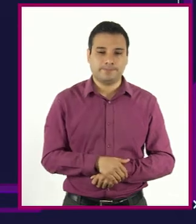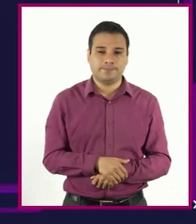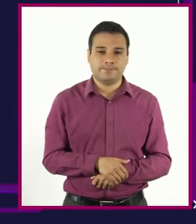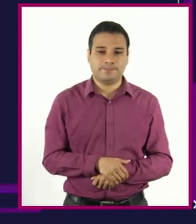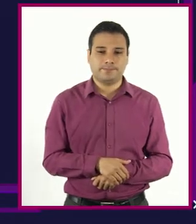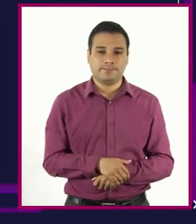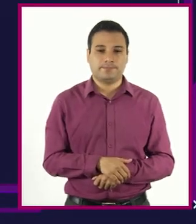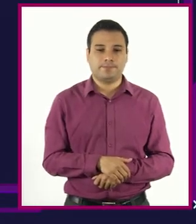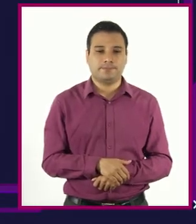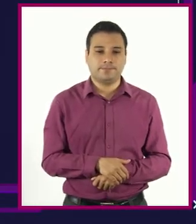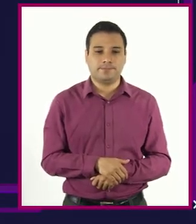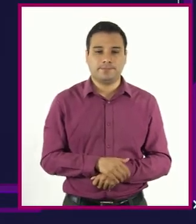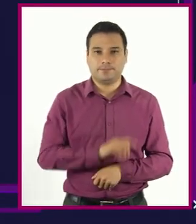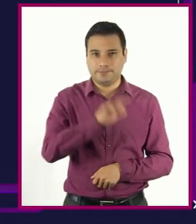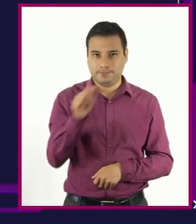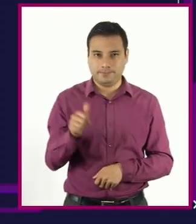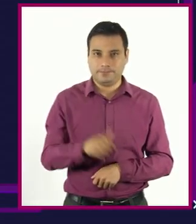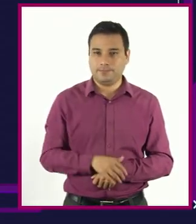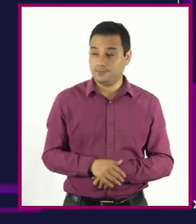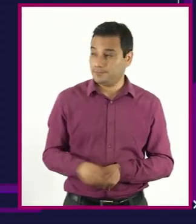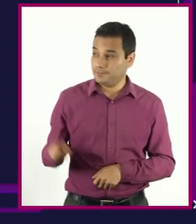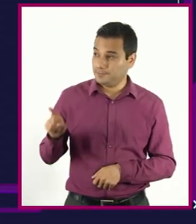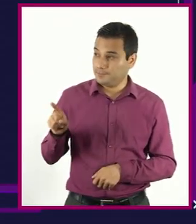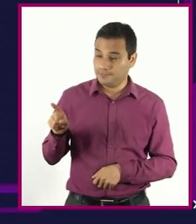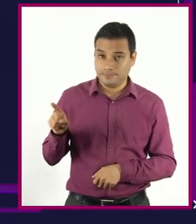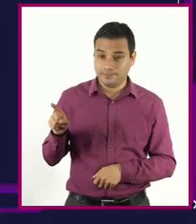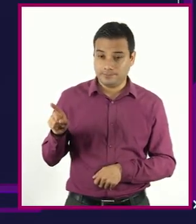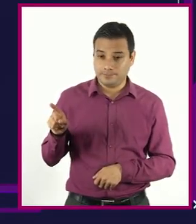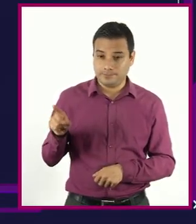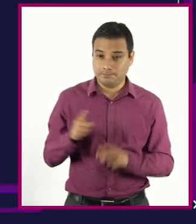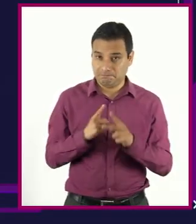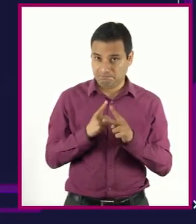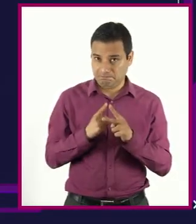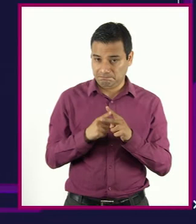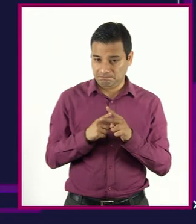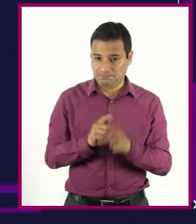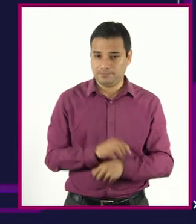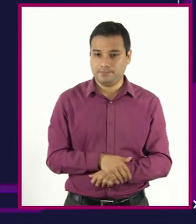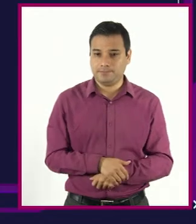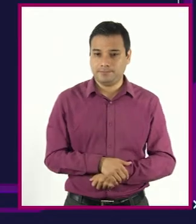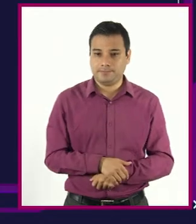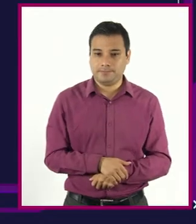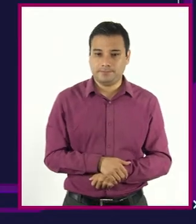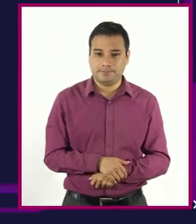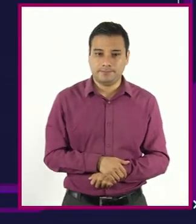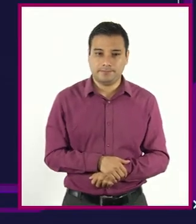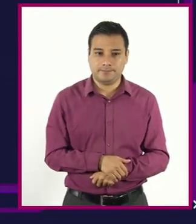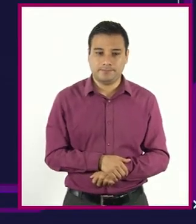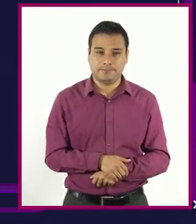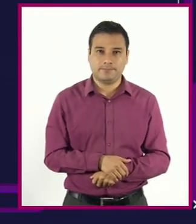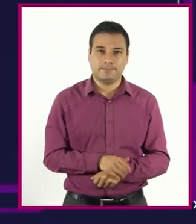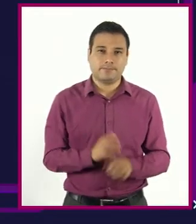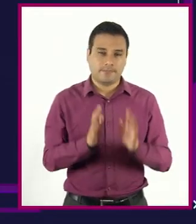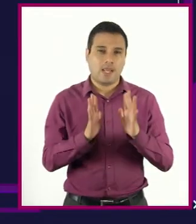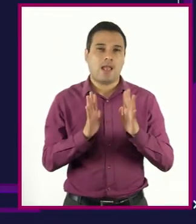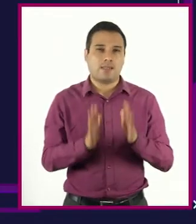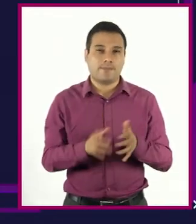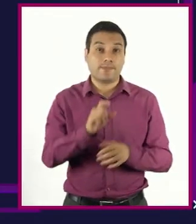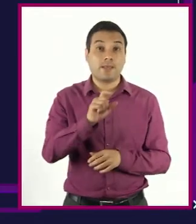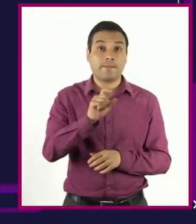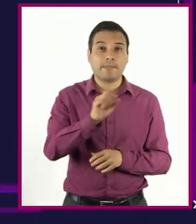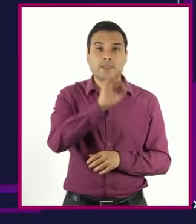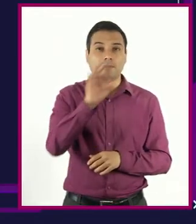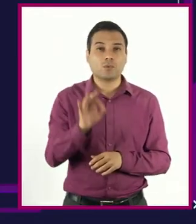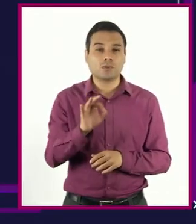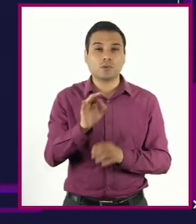Después, se multiplica 48 por 20 y así se conoce el total del primer descuento de la